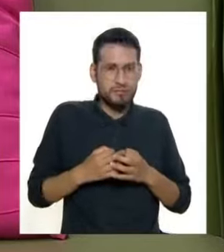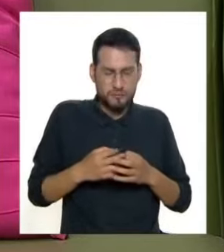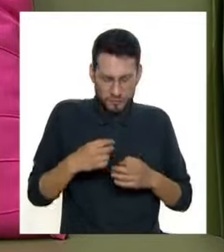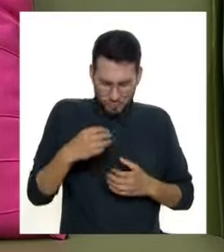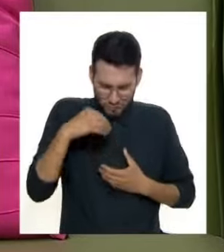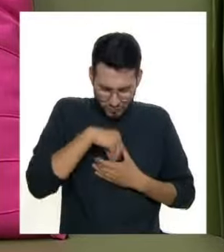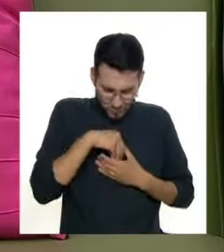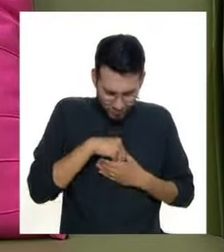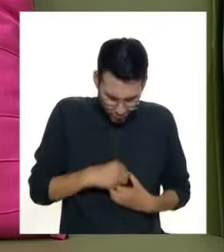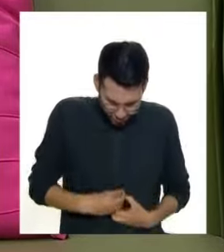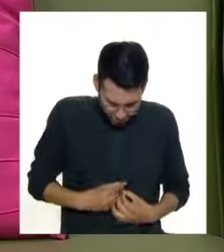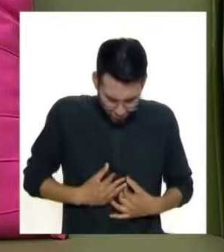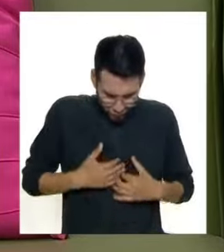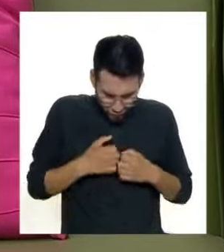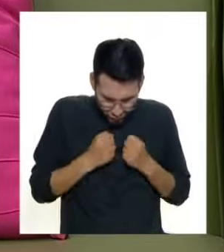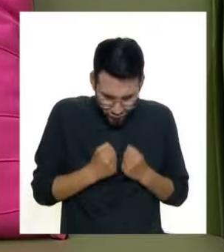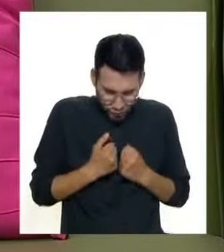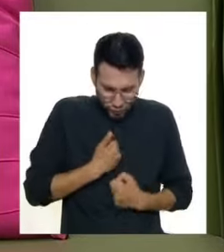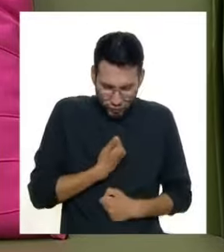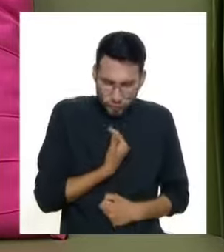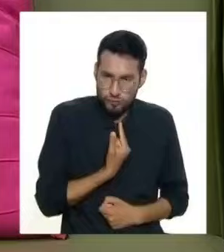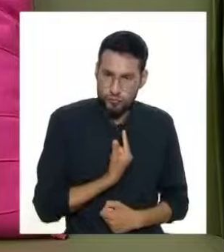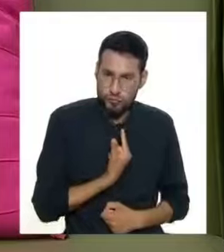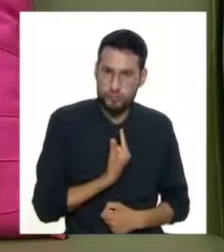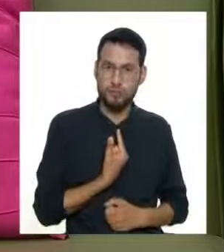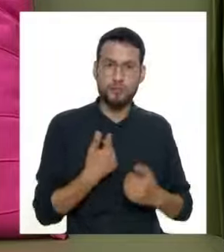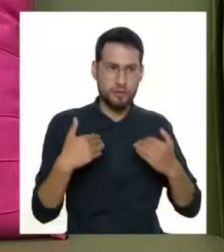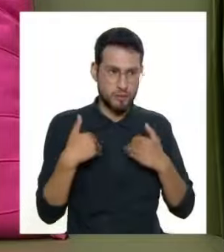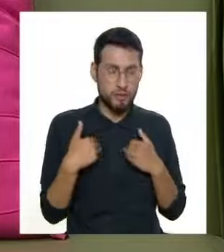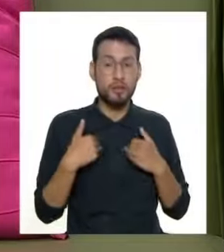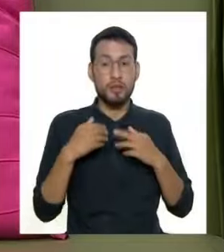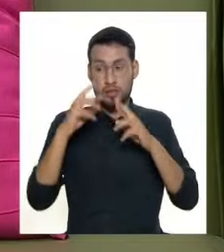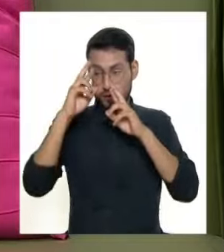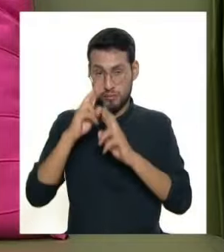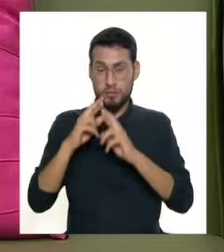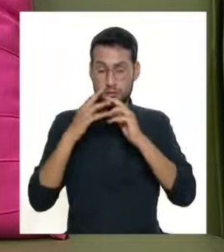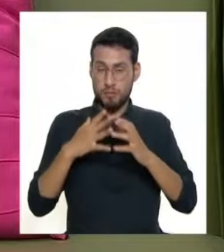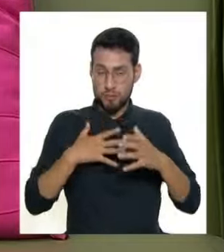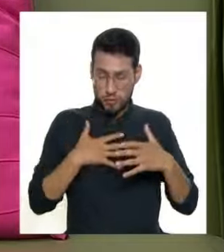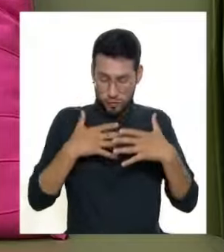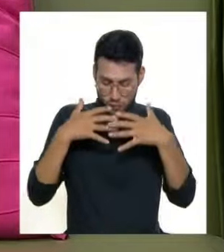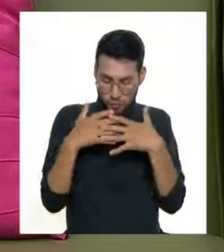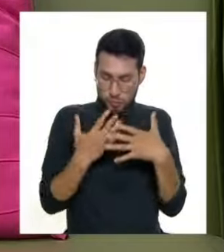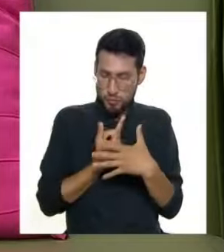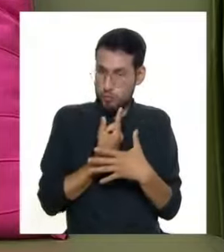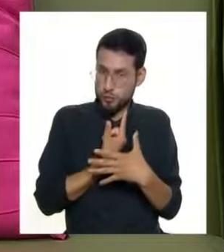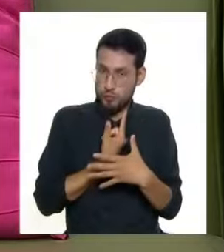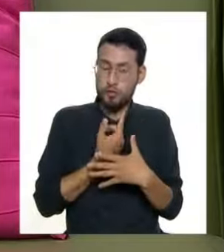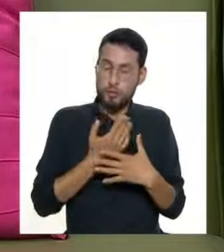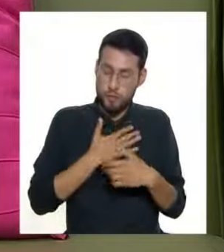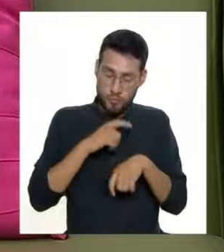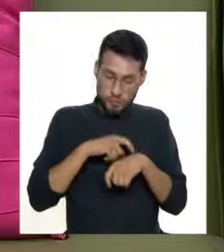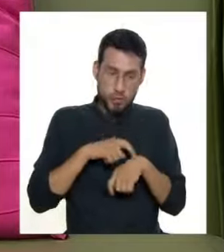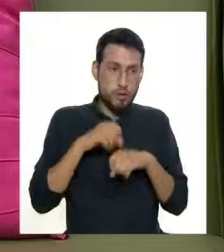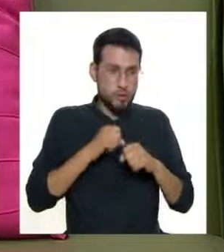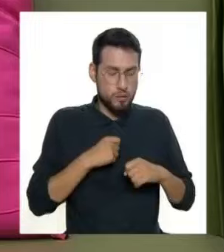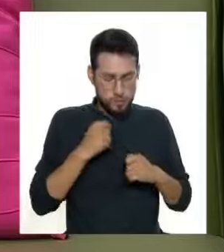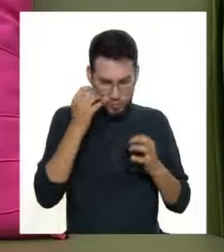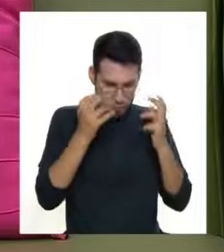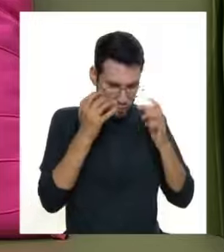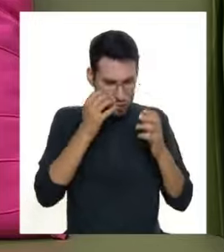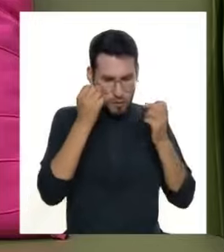energizarse y reenergizarse por estar consigo mismo. Tener sus o respetar sus momentos consigo mismo para